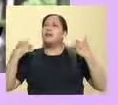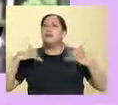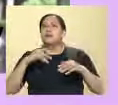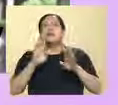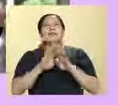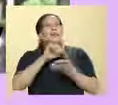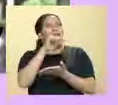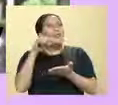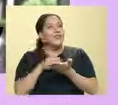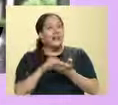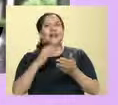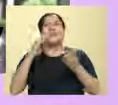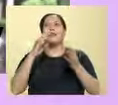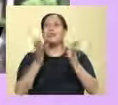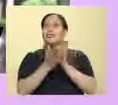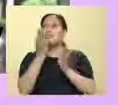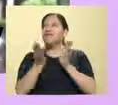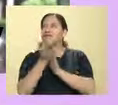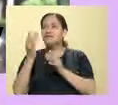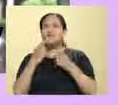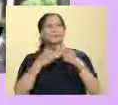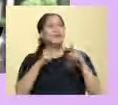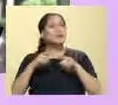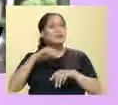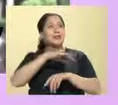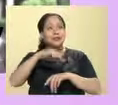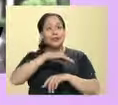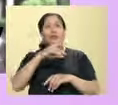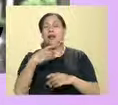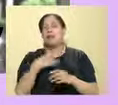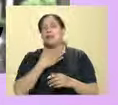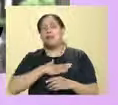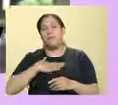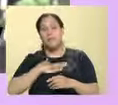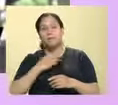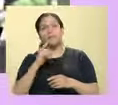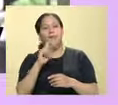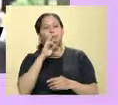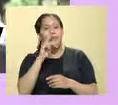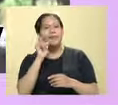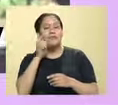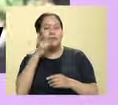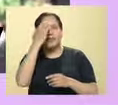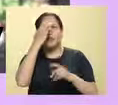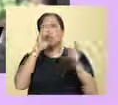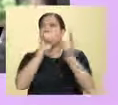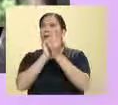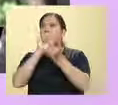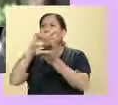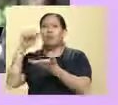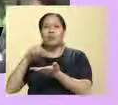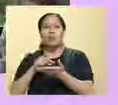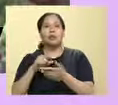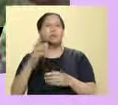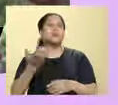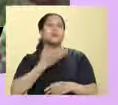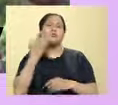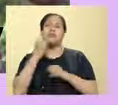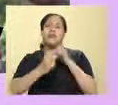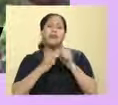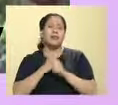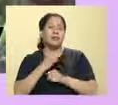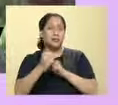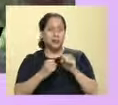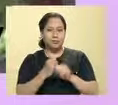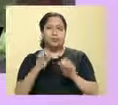los lugares, la arquitectura, es todo un placer. Pero lo mejor es conocer lugares que tienen muchísima tradición,